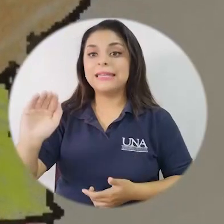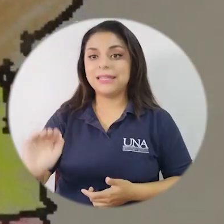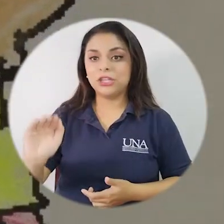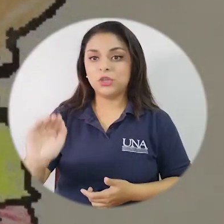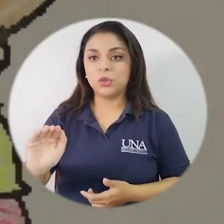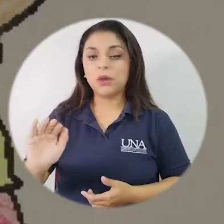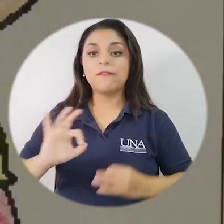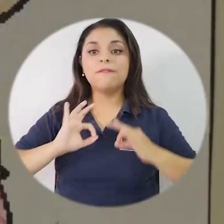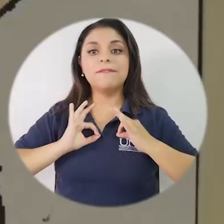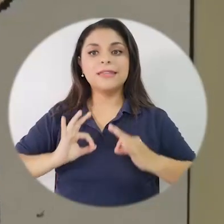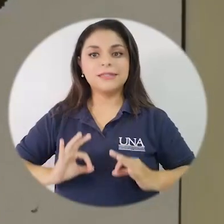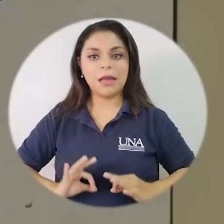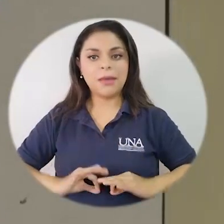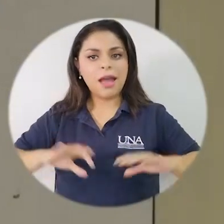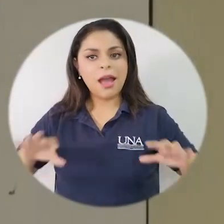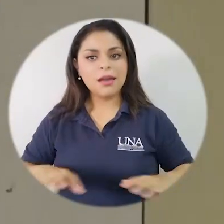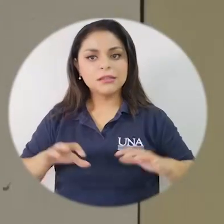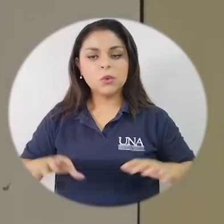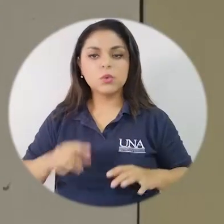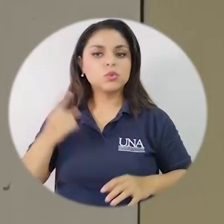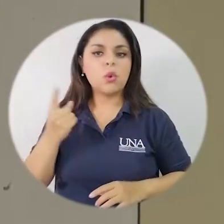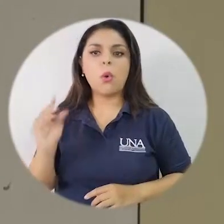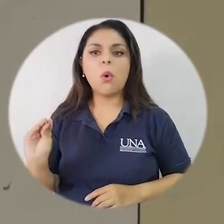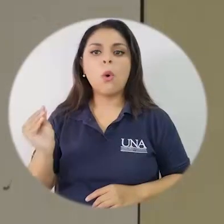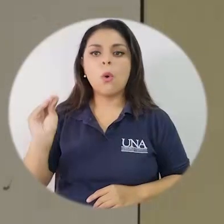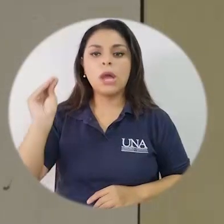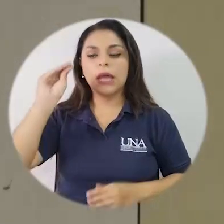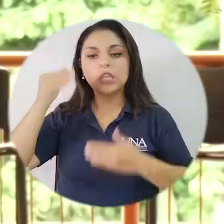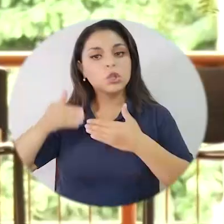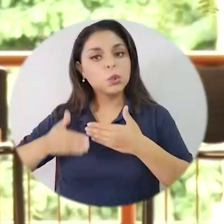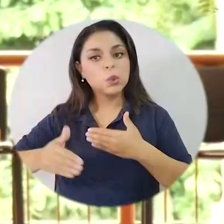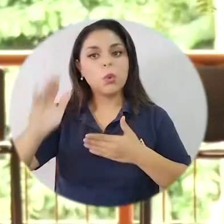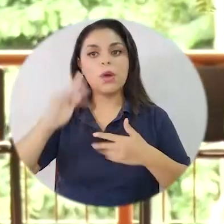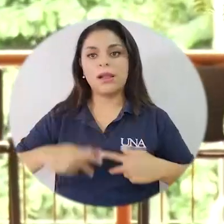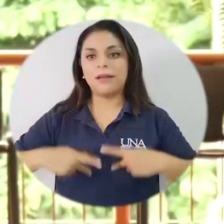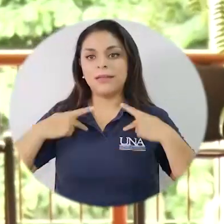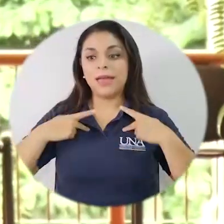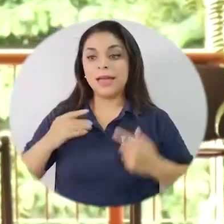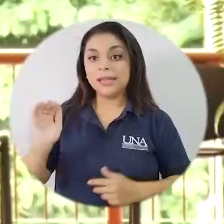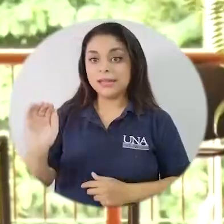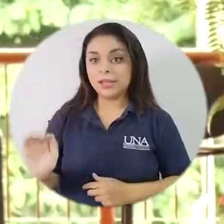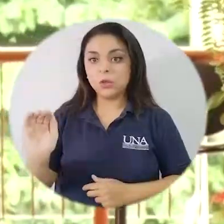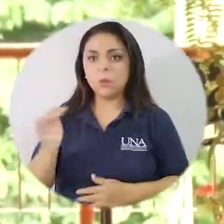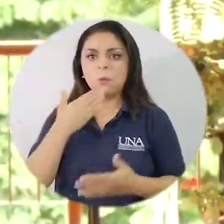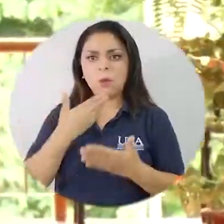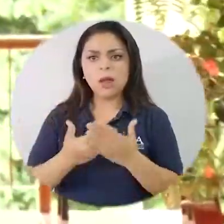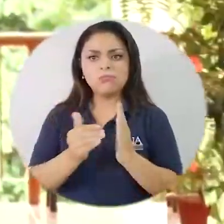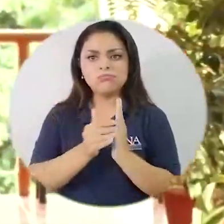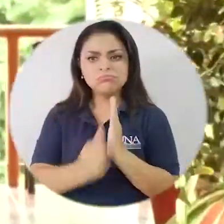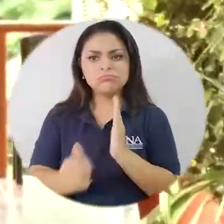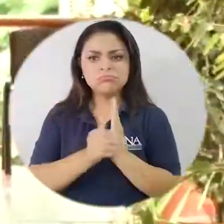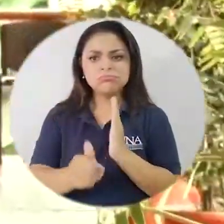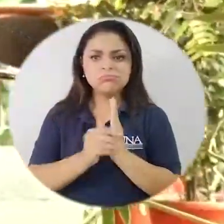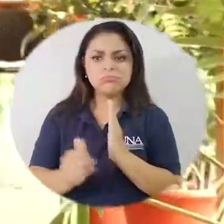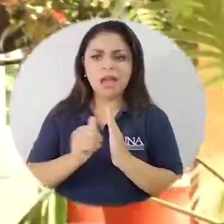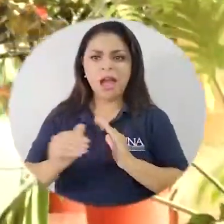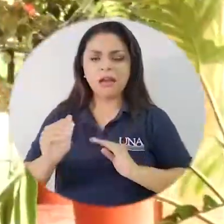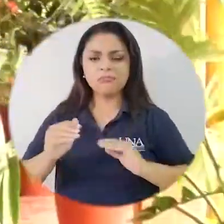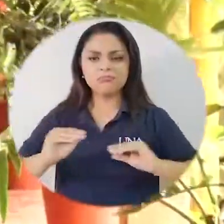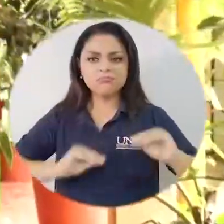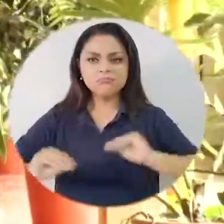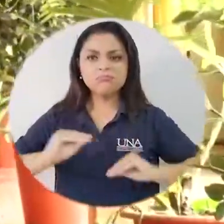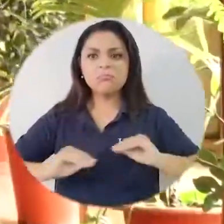físicamente activo, no solo en la adolescencia, sino el resto de su vida, porque eso es lo que dice la literatura, un niño que tiene buenas destrezas motoras básicas tiene